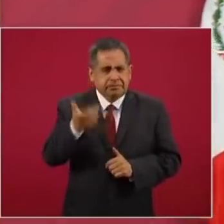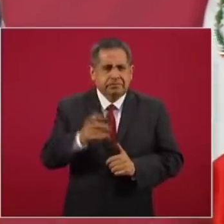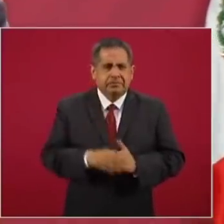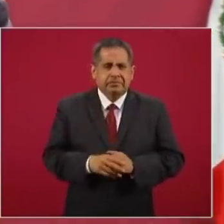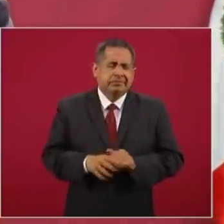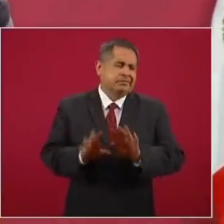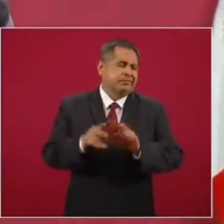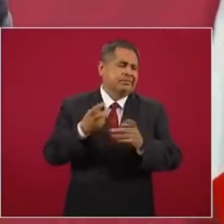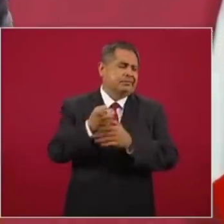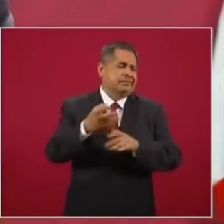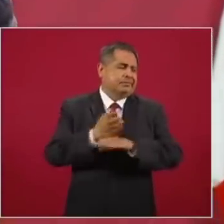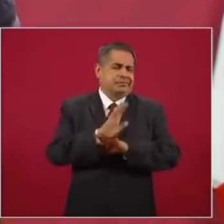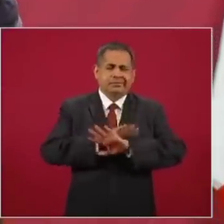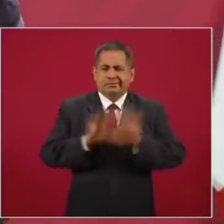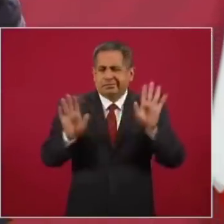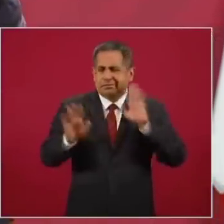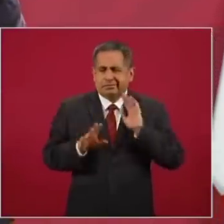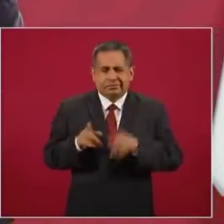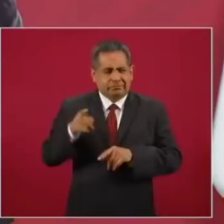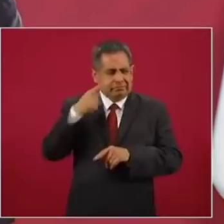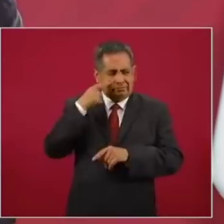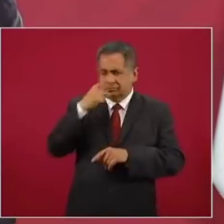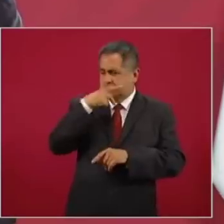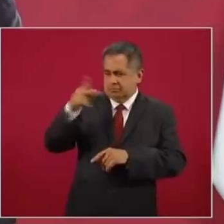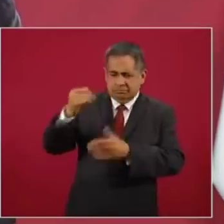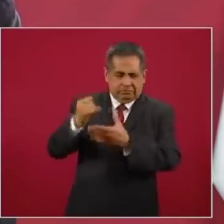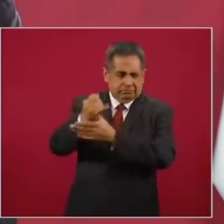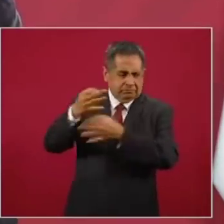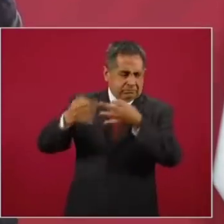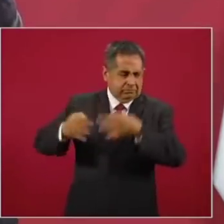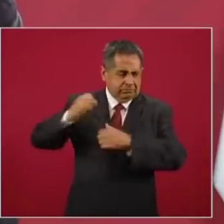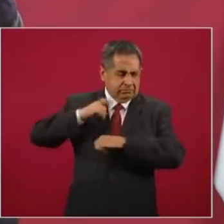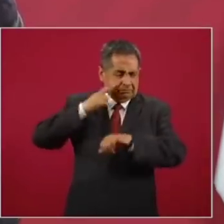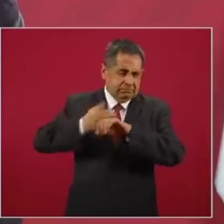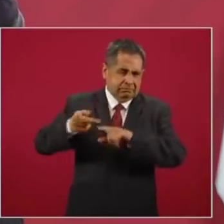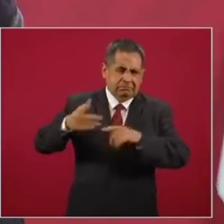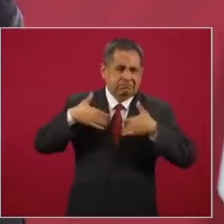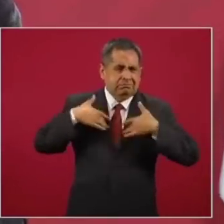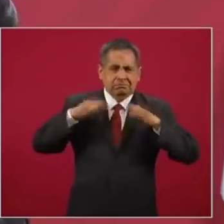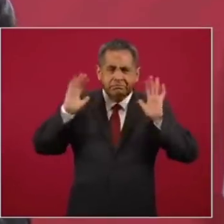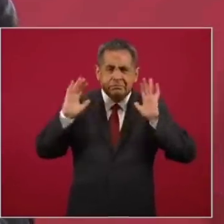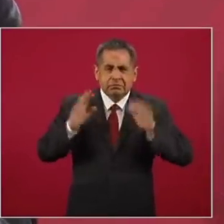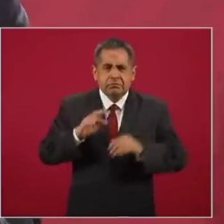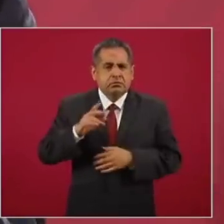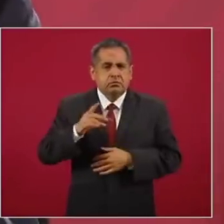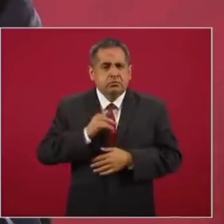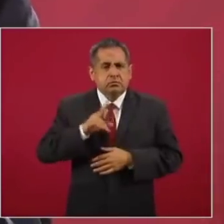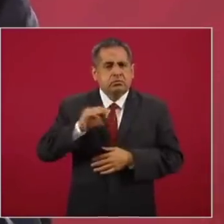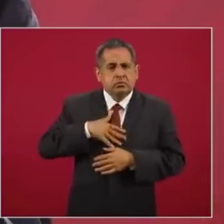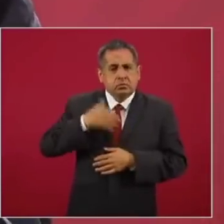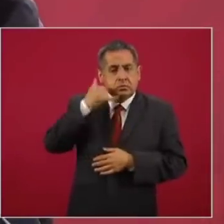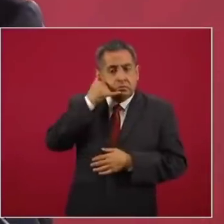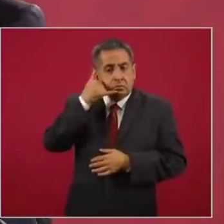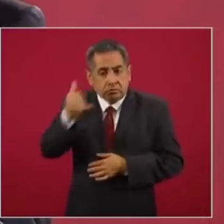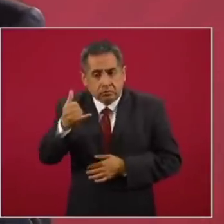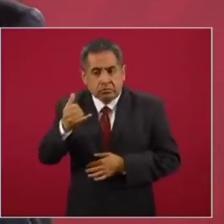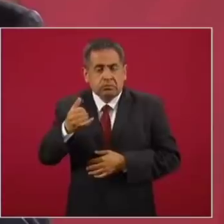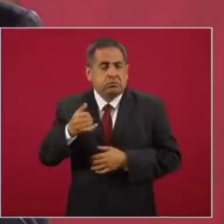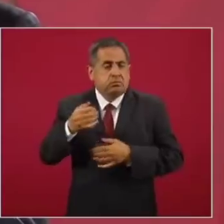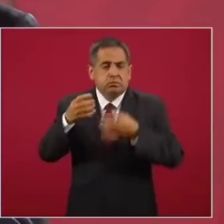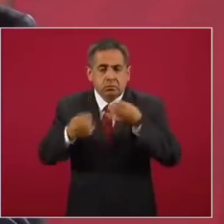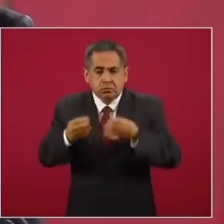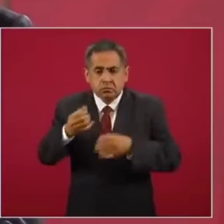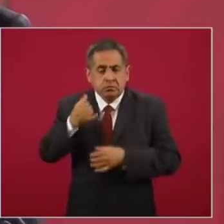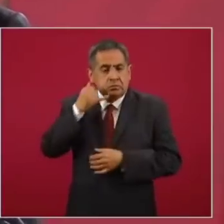¿Considera que siempre escribieron estos señalamientos? No me meto en eso. Eso que lo decida la autoridad competente. Pero yo no le voy a hablar a un juez, ni le voy a hablar a